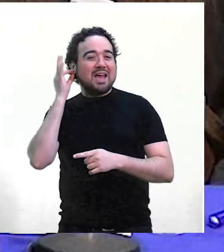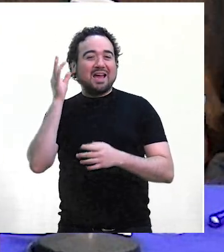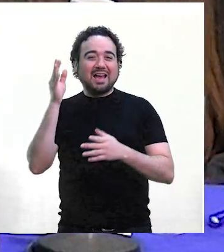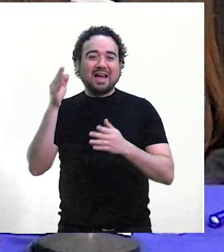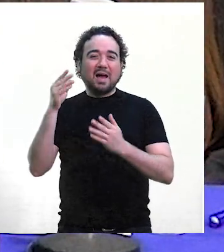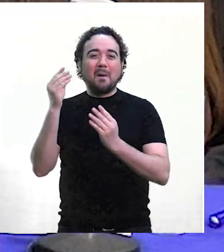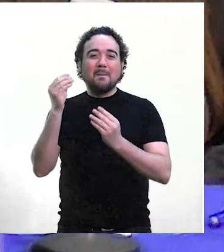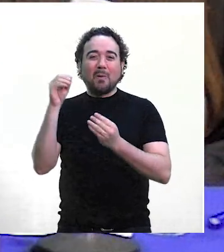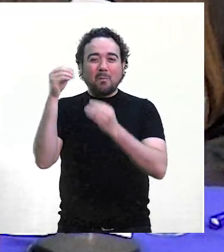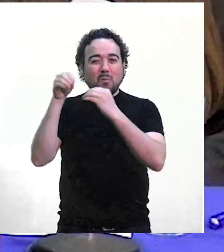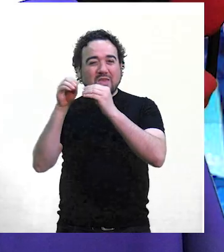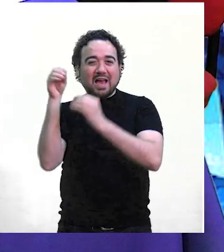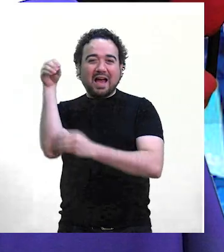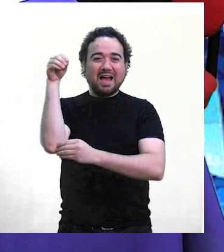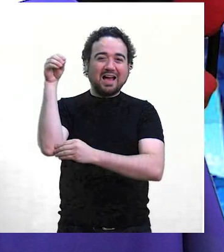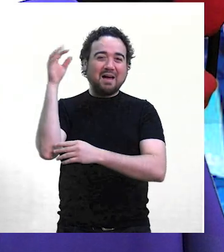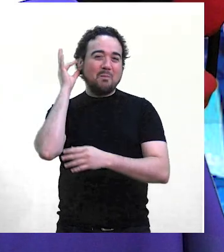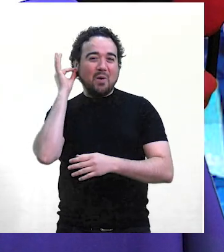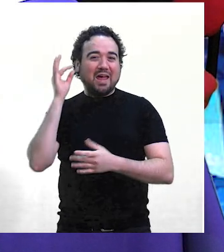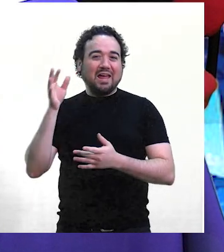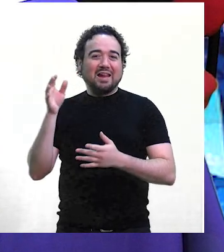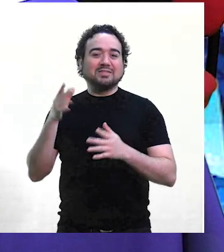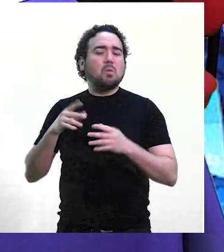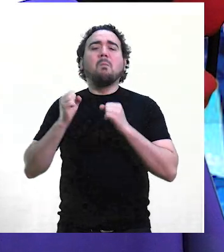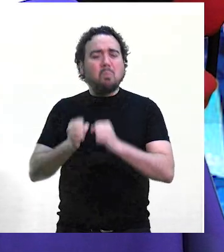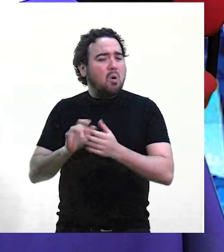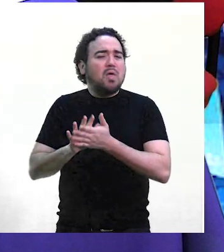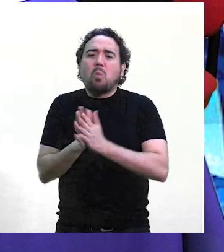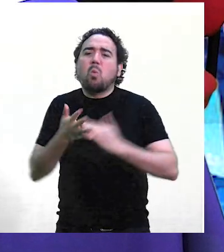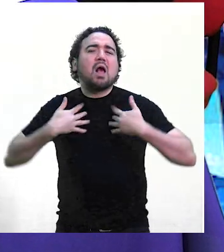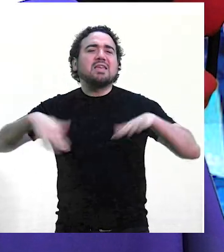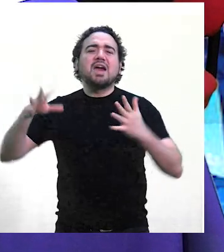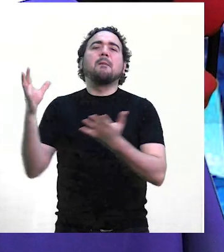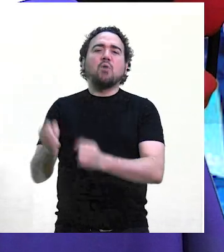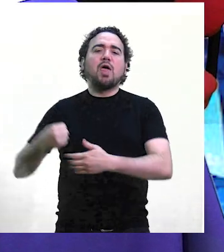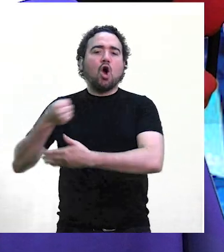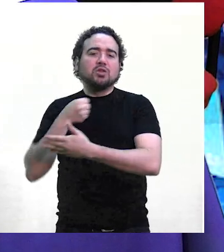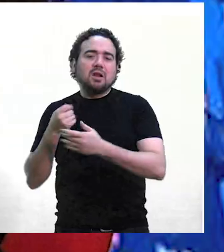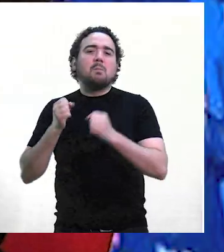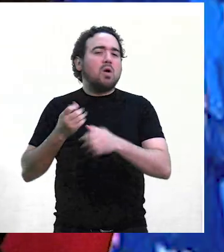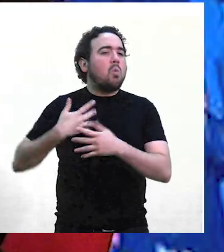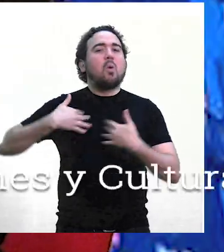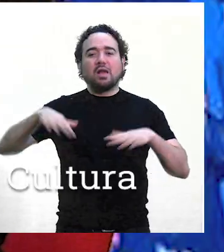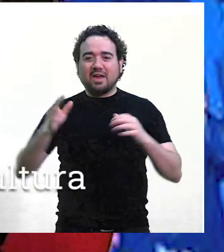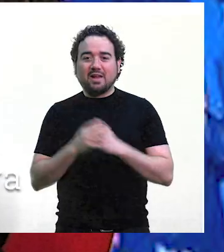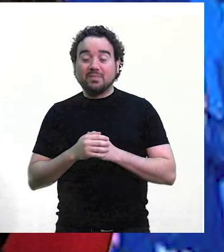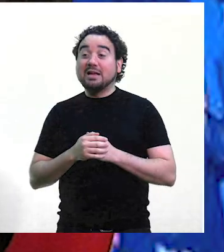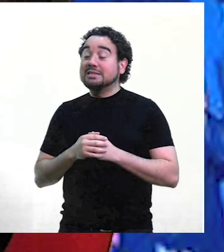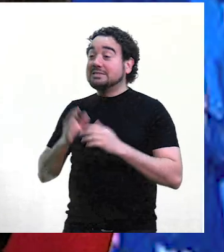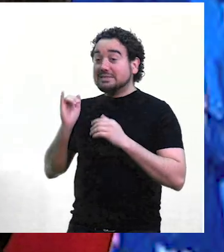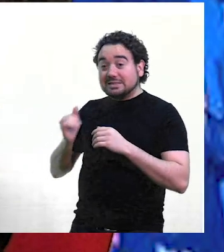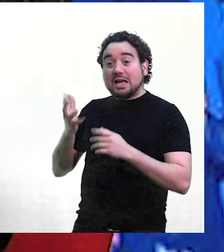hacer la cosa. Podemos hacer lo Barbie que, futbolista, lo Barbie. que se Gracias por quiera la hacer. frase. Se da harto eso en el tema del fútbol, porque claro, hay ciertos estereotipos para los hombres, pero en el caso